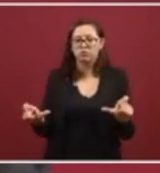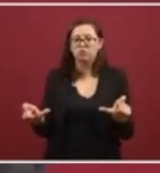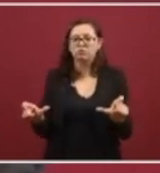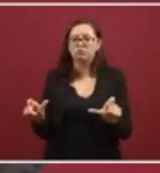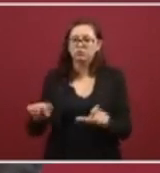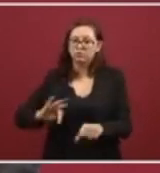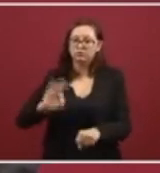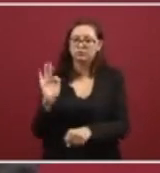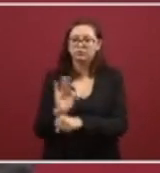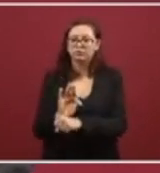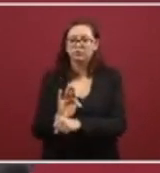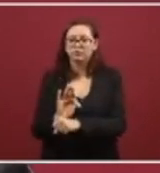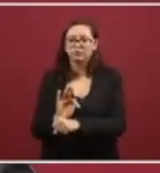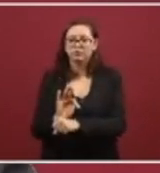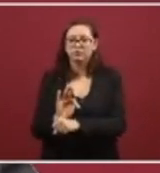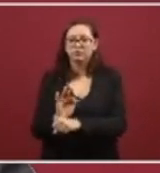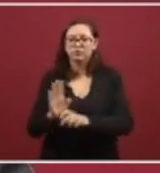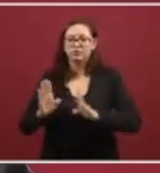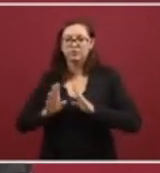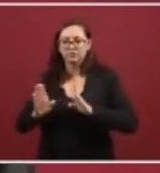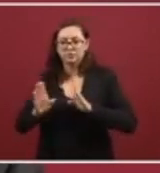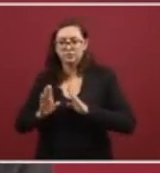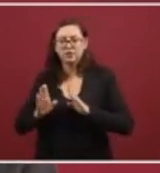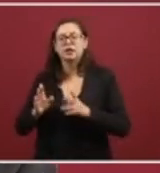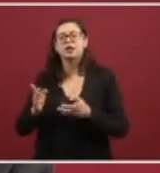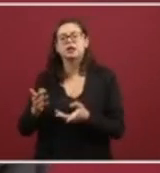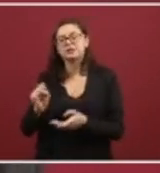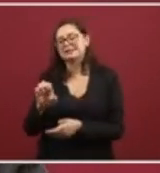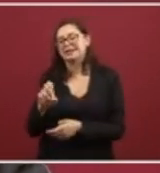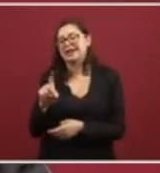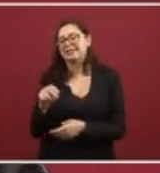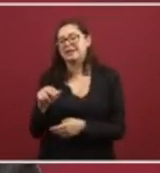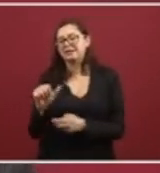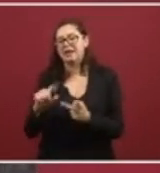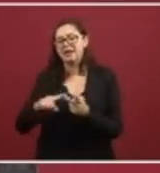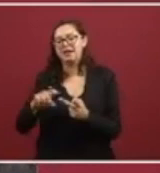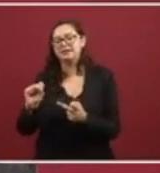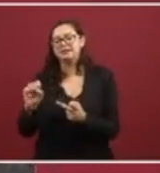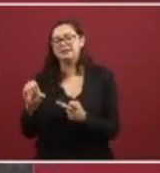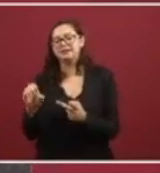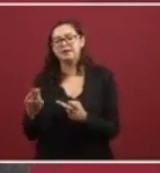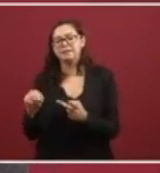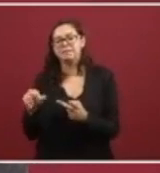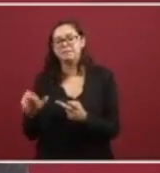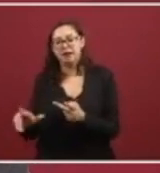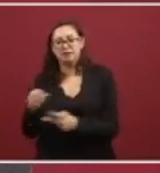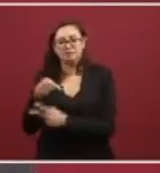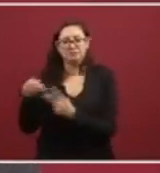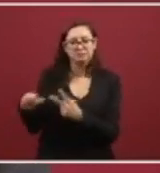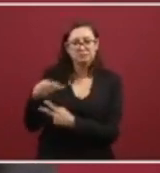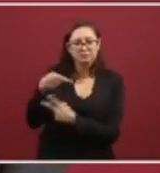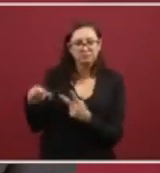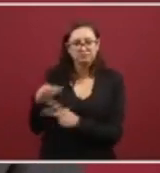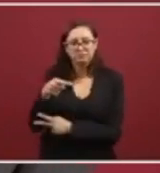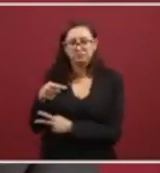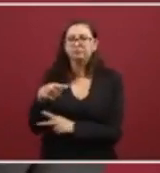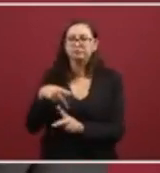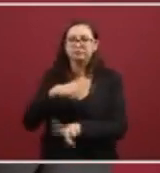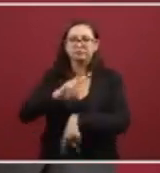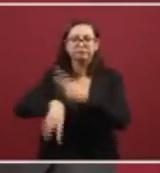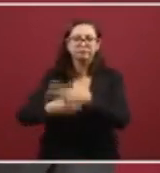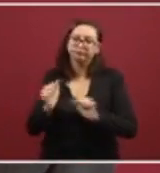respaldo de Ejército y Marina también en los próximos días, que fue el compromiso que hicimos y se va a